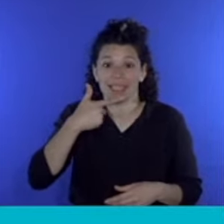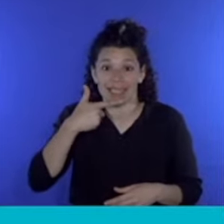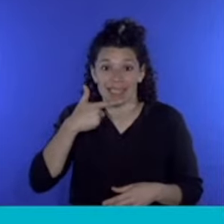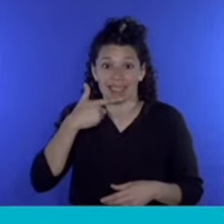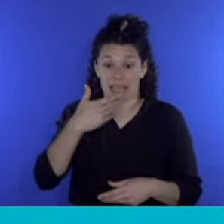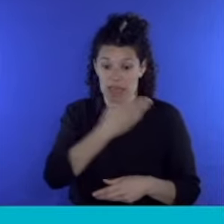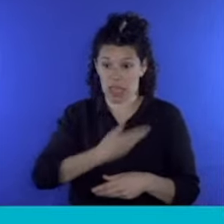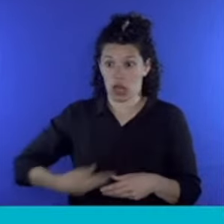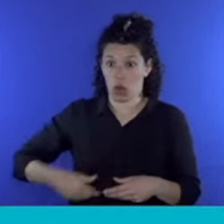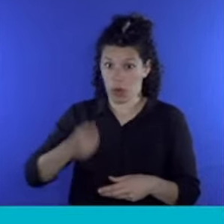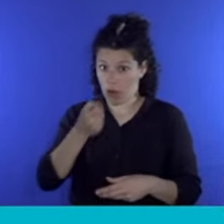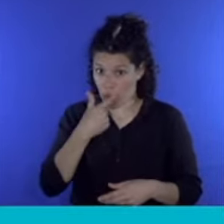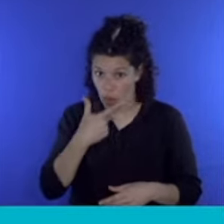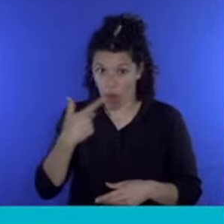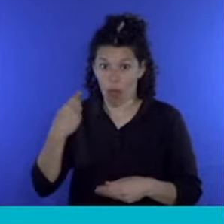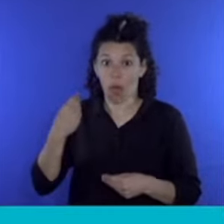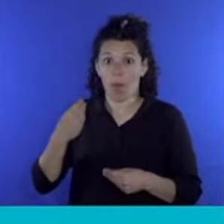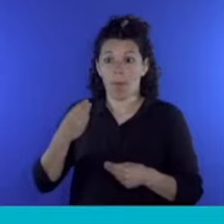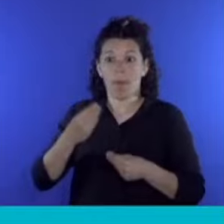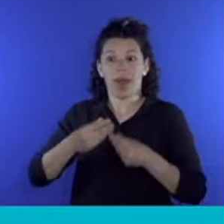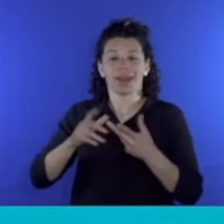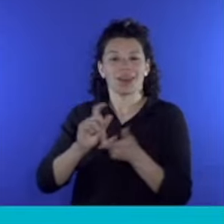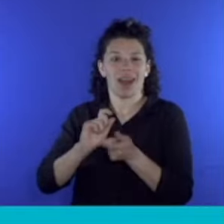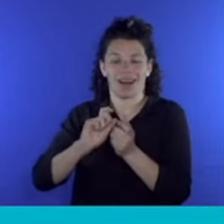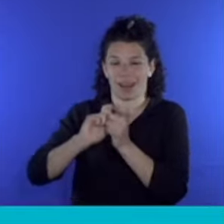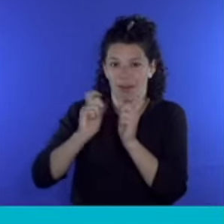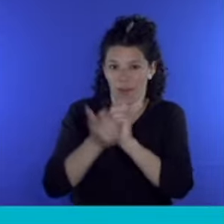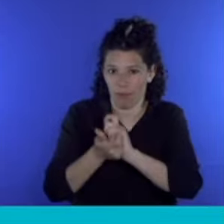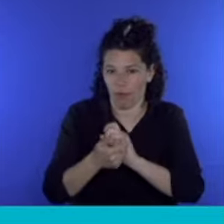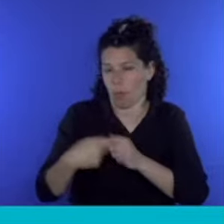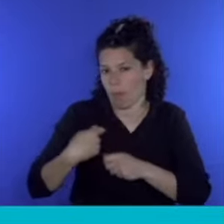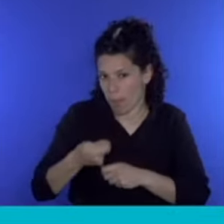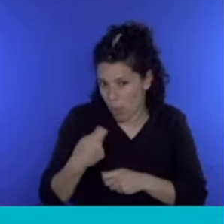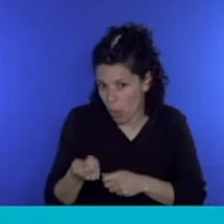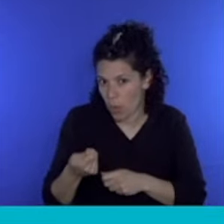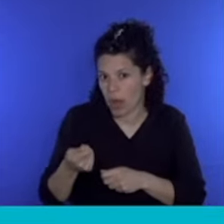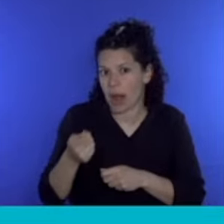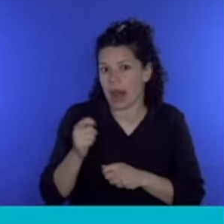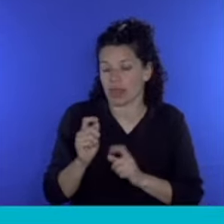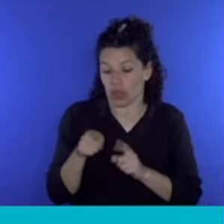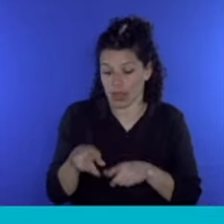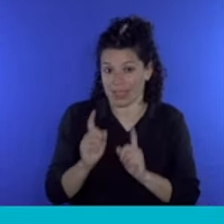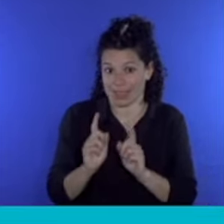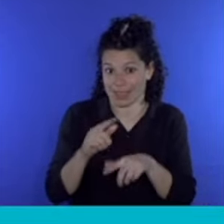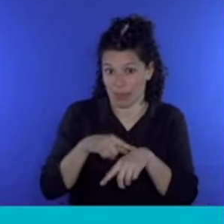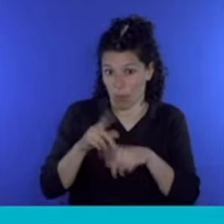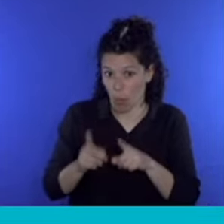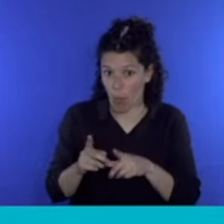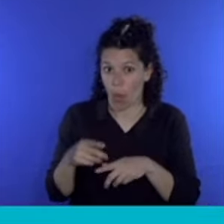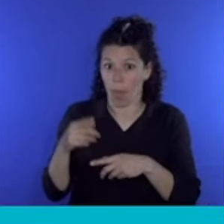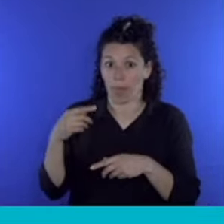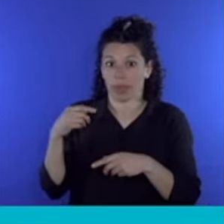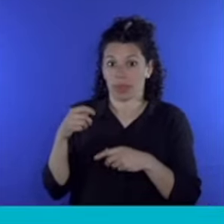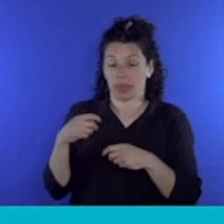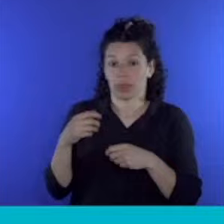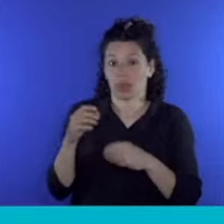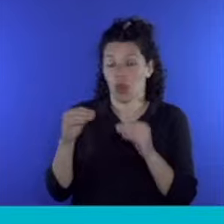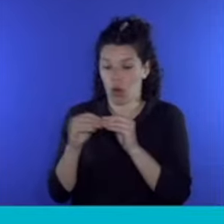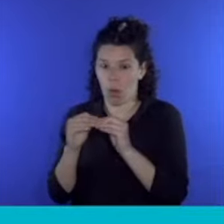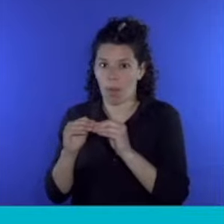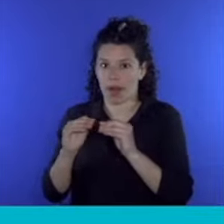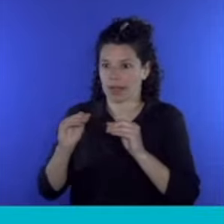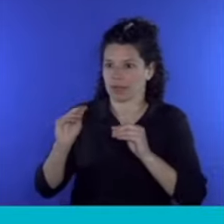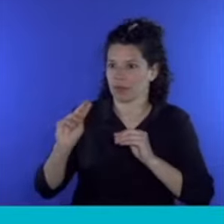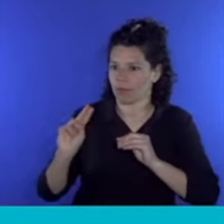sancionando la reforma jubilatoria. Entonces, bueno, me parece importante, como señal de estos tiempos, marcar